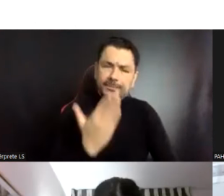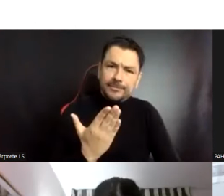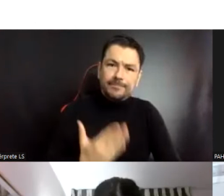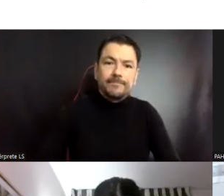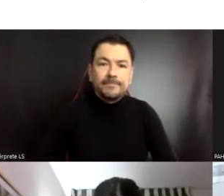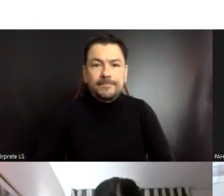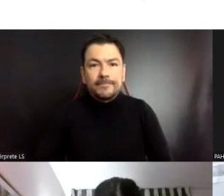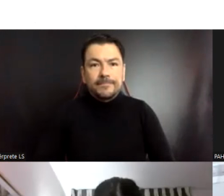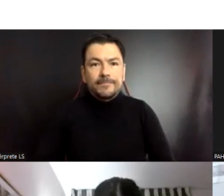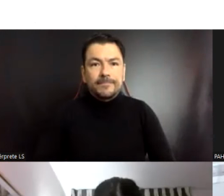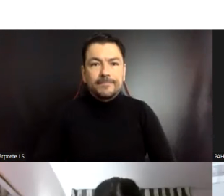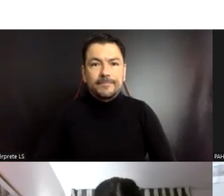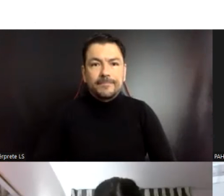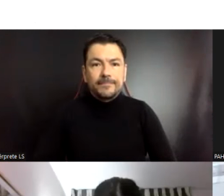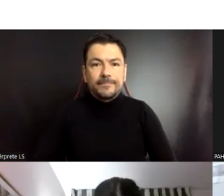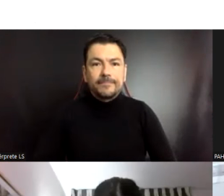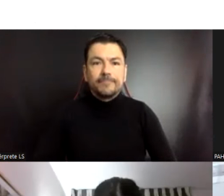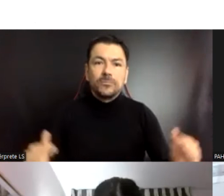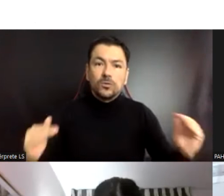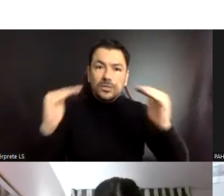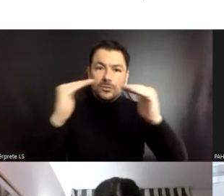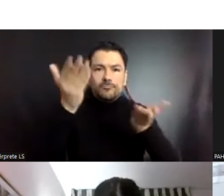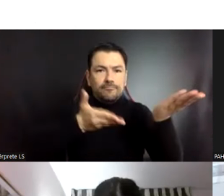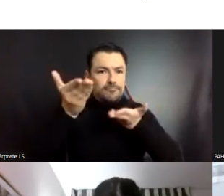a las organizaciones invitadas,